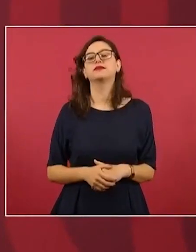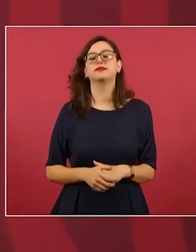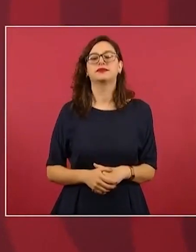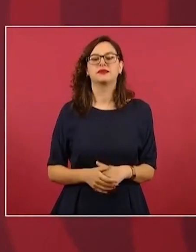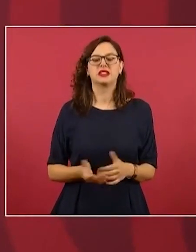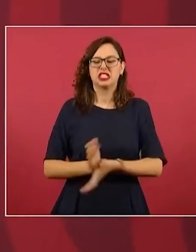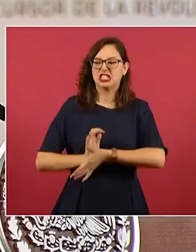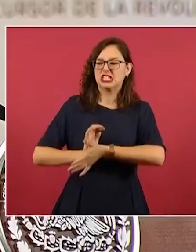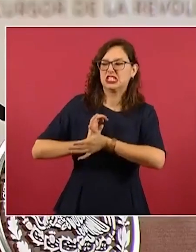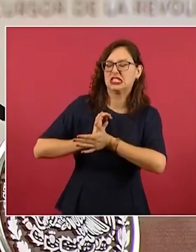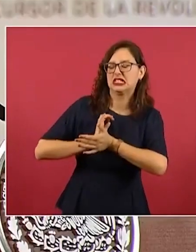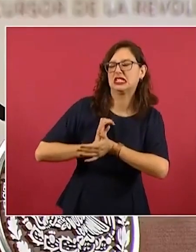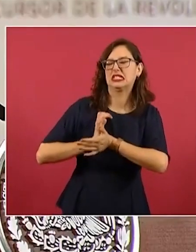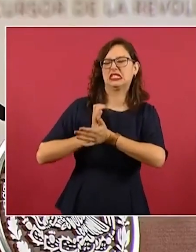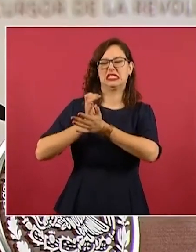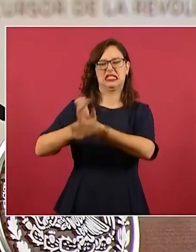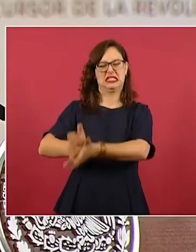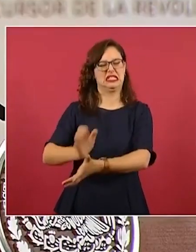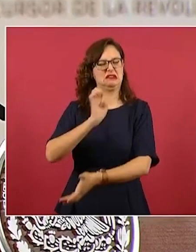nazista, fascista,